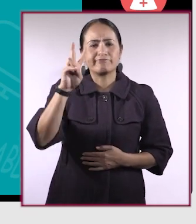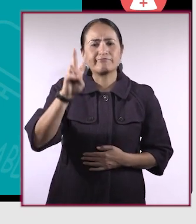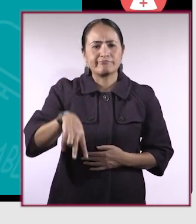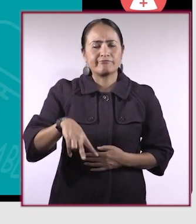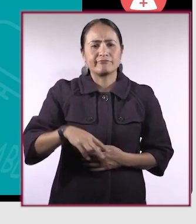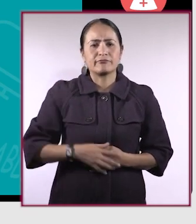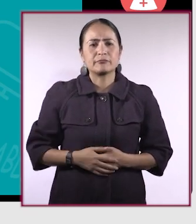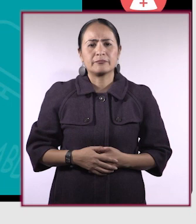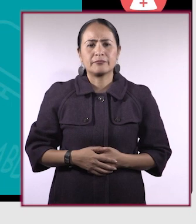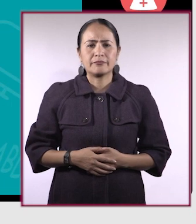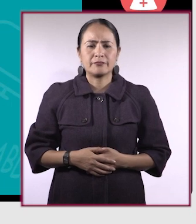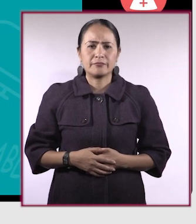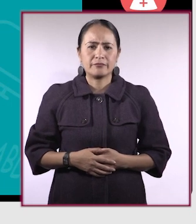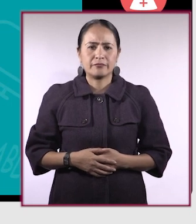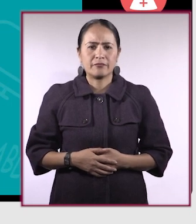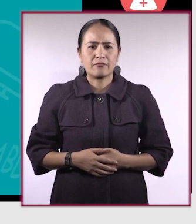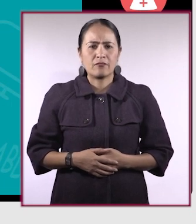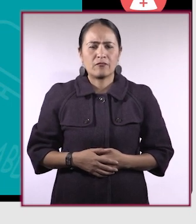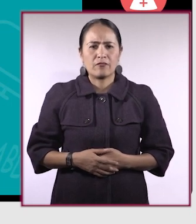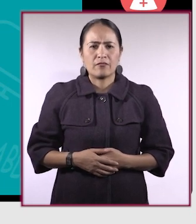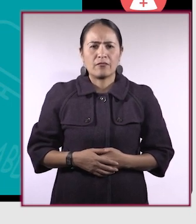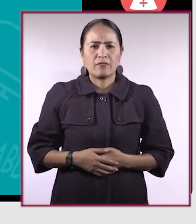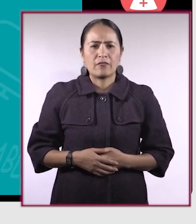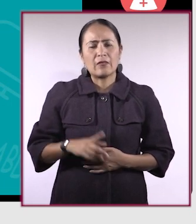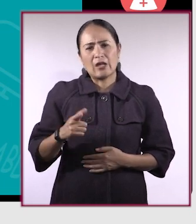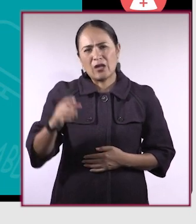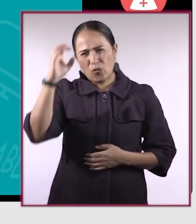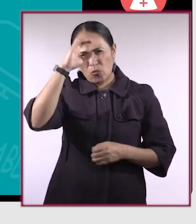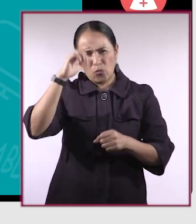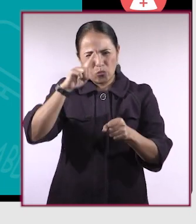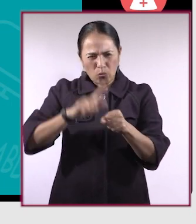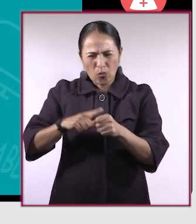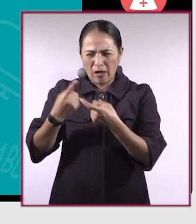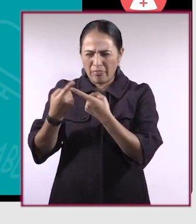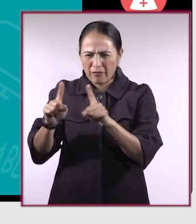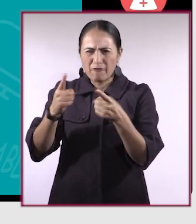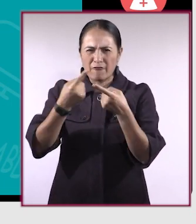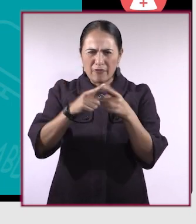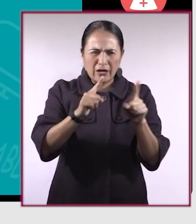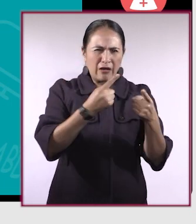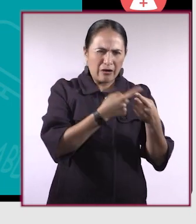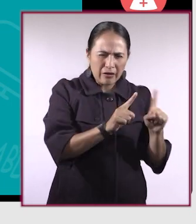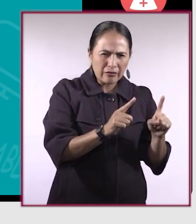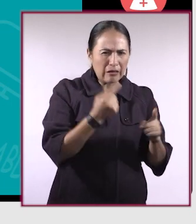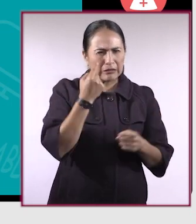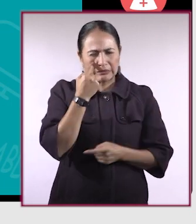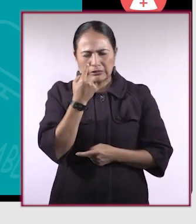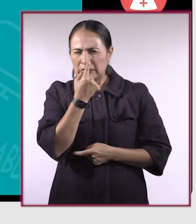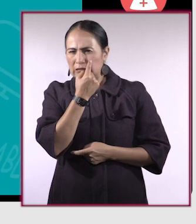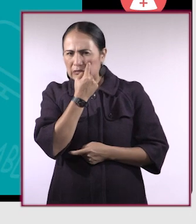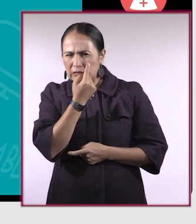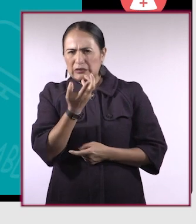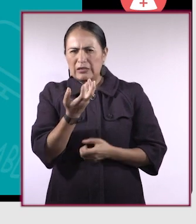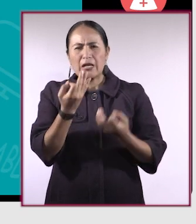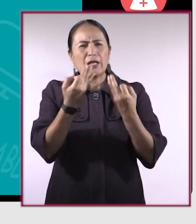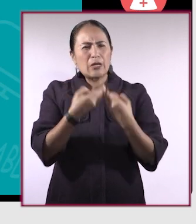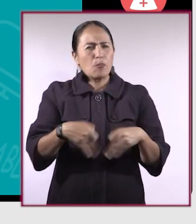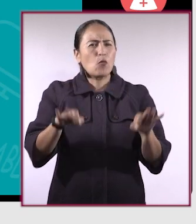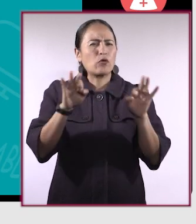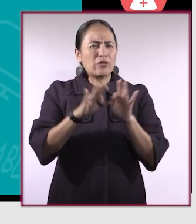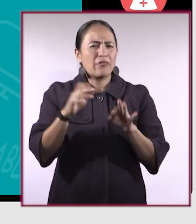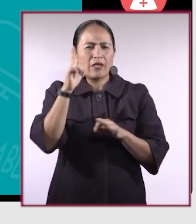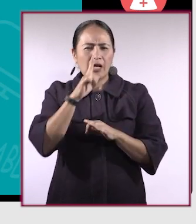Muy cierto, maestro. Oye, justamente hablando desde un punto de vista intercultural, platíquenos por qué es